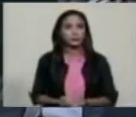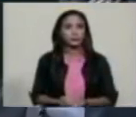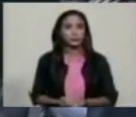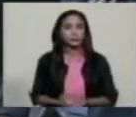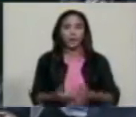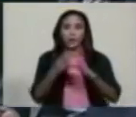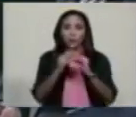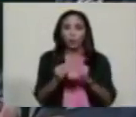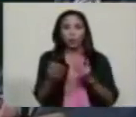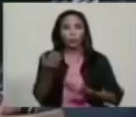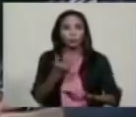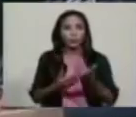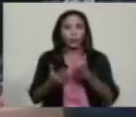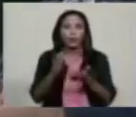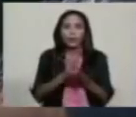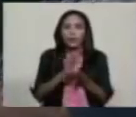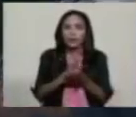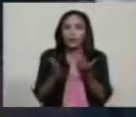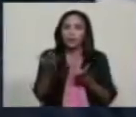armónica